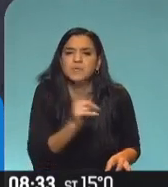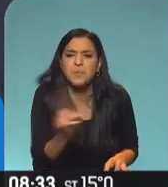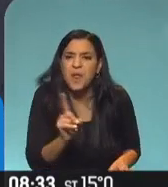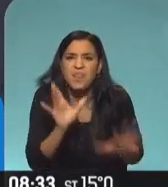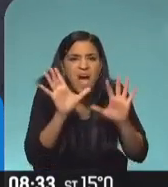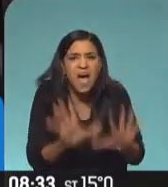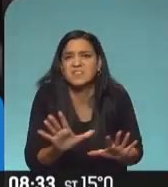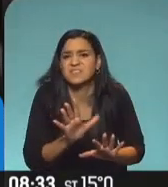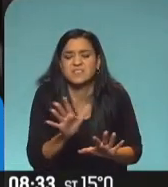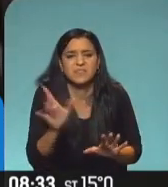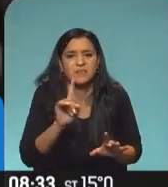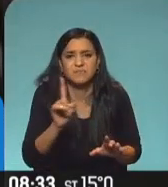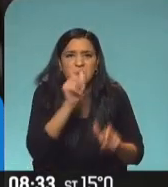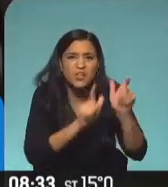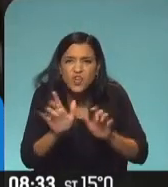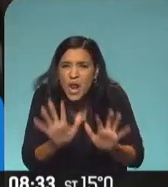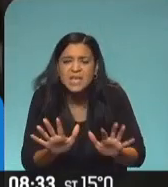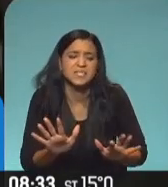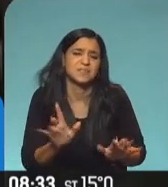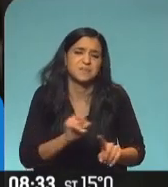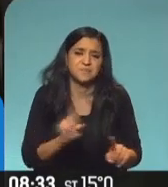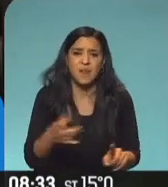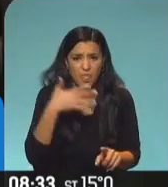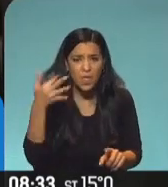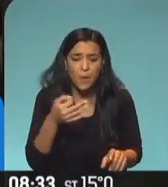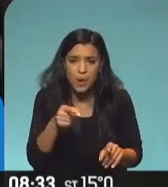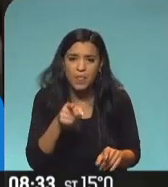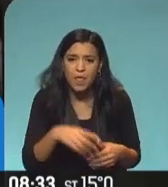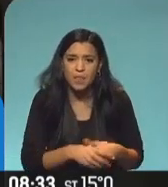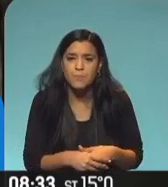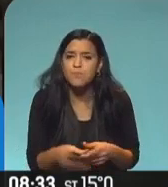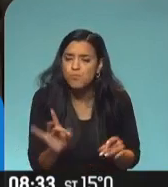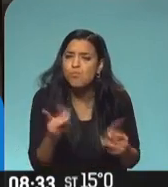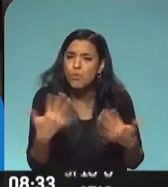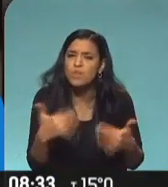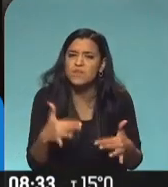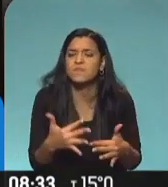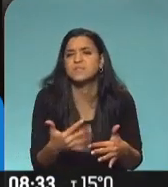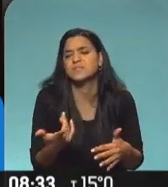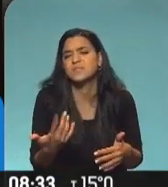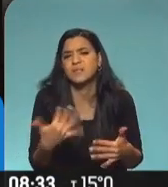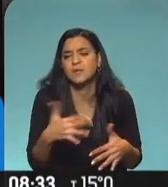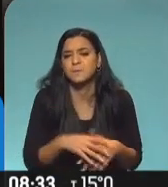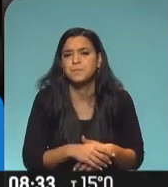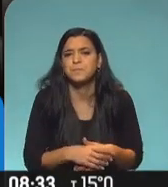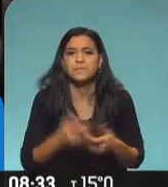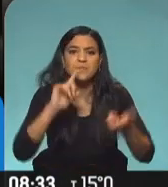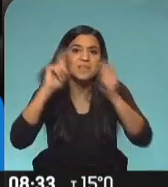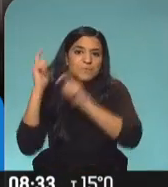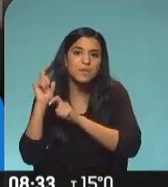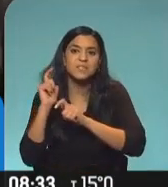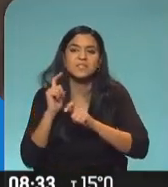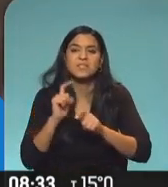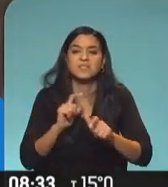haberse dado entre humanos. Realmente era muy difícil para quien no tenía alguna experiencia